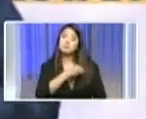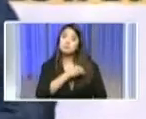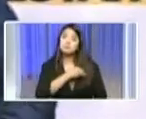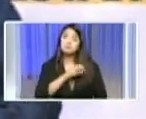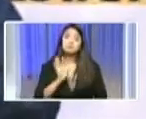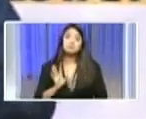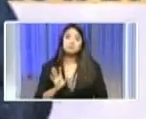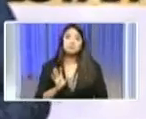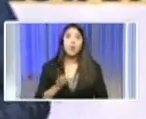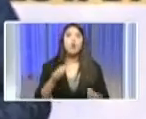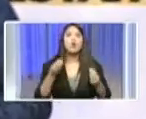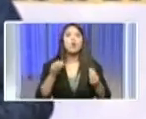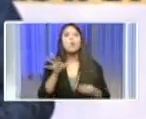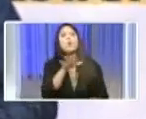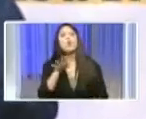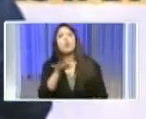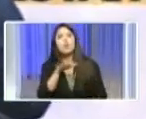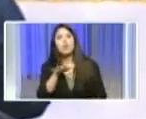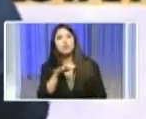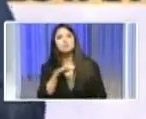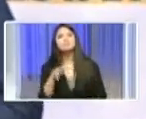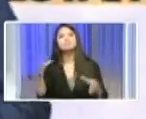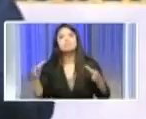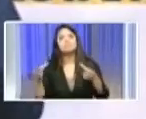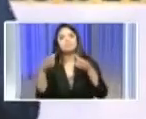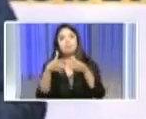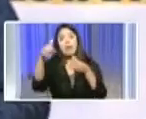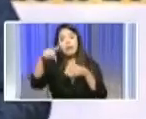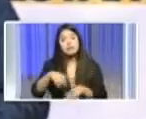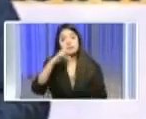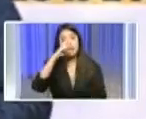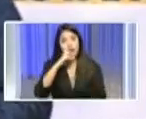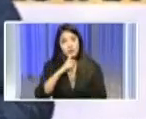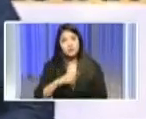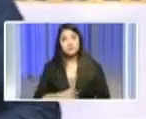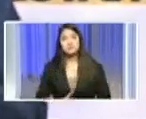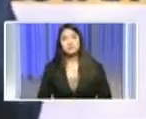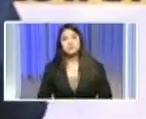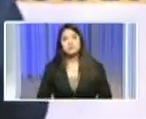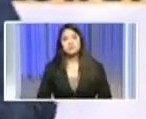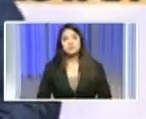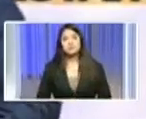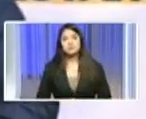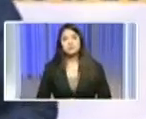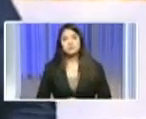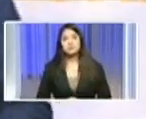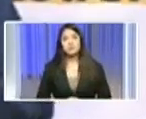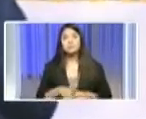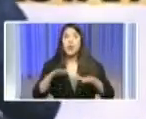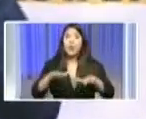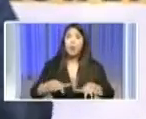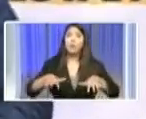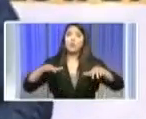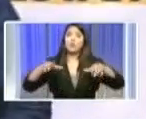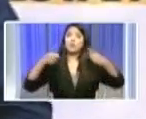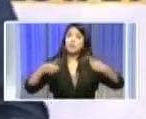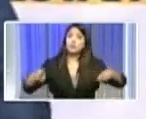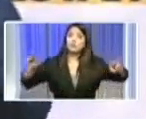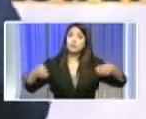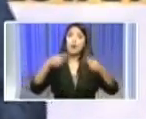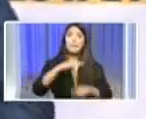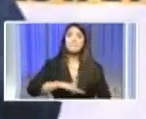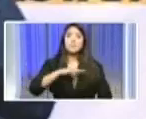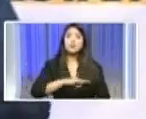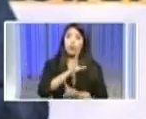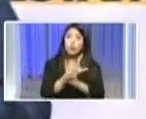de qué forma y dónde, y nosotros este año llevamos la Orquesta Sinfónica, la Misión Cultura y